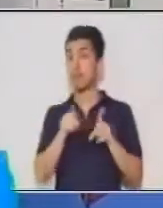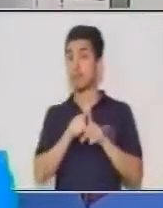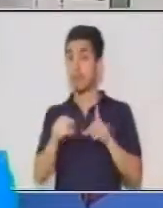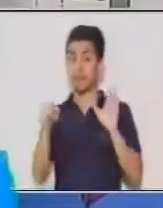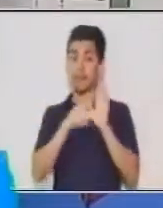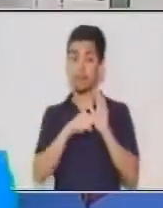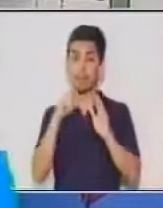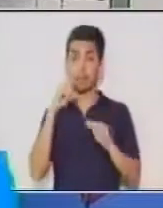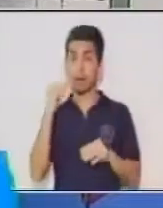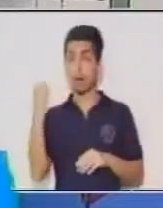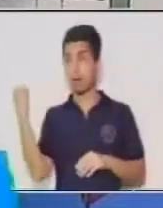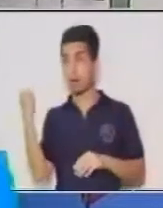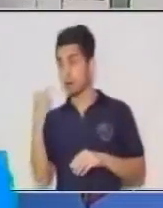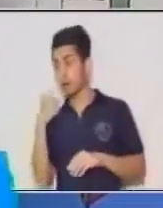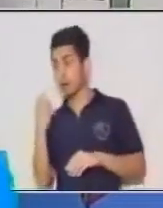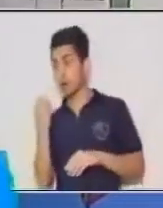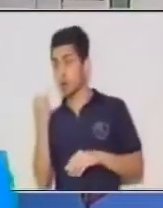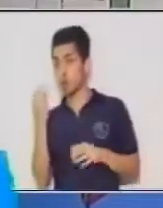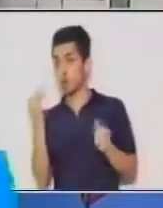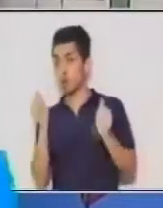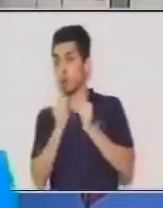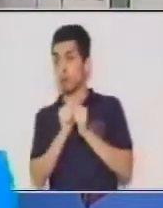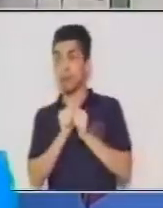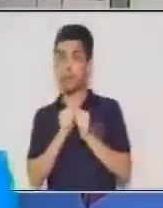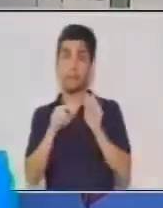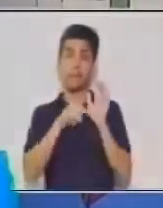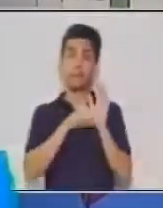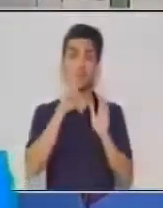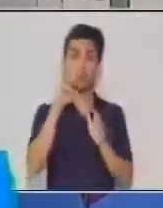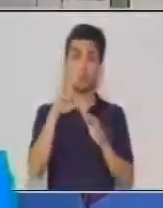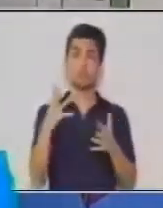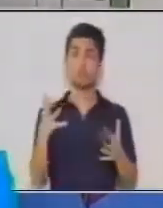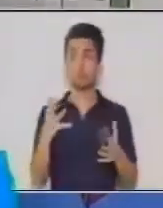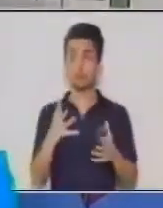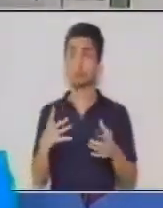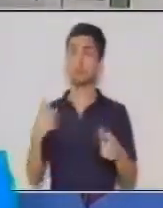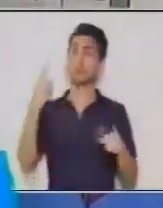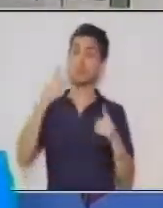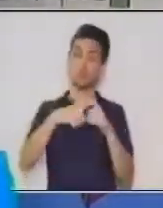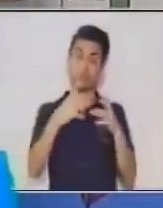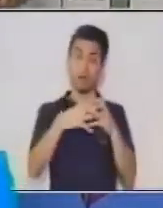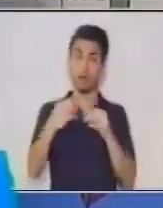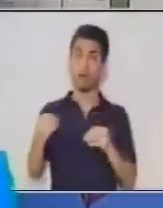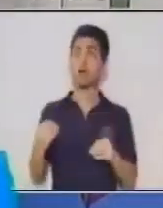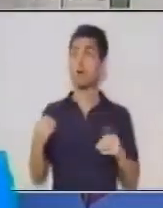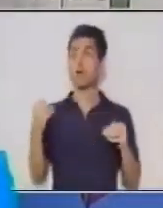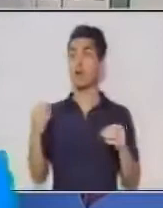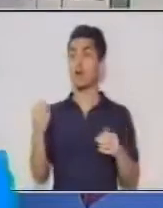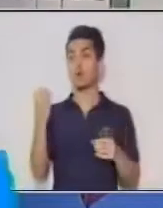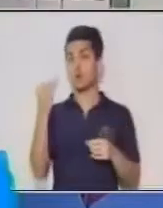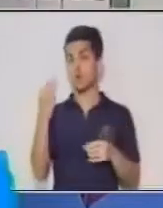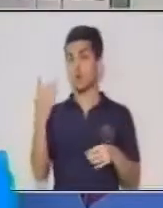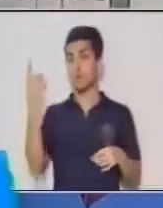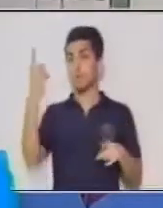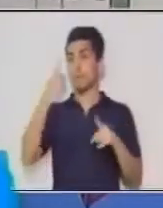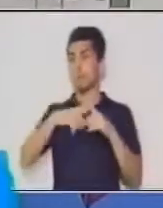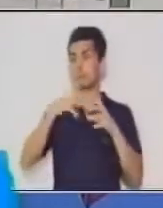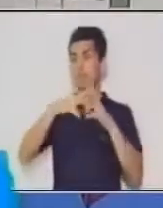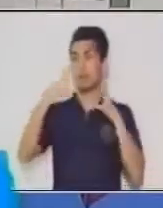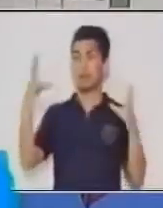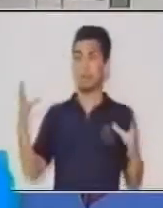negativo, porque aquí el número que viene acompañando es negativo, entonces se van a sumar y van a hacer un número negativo más grande.